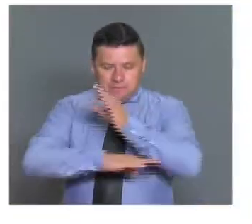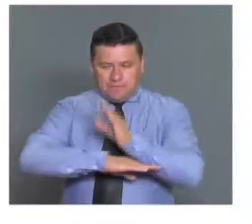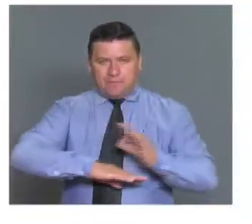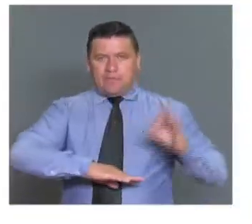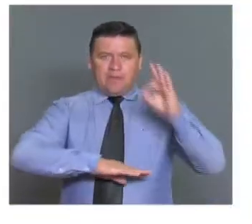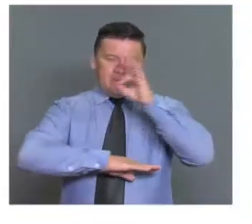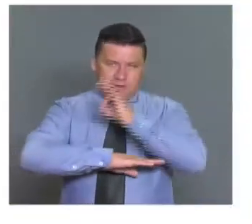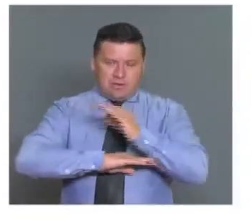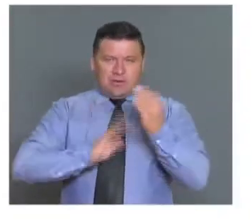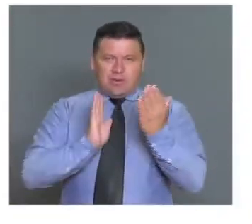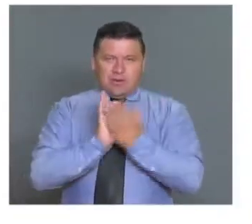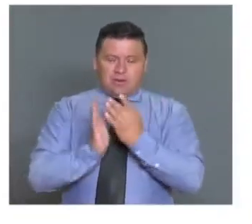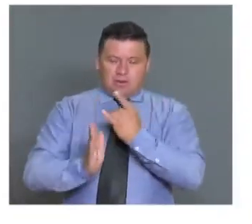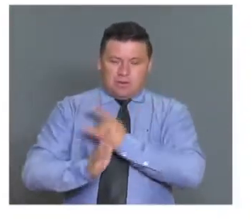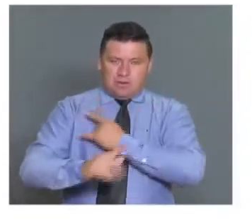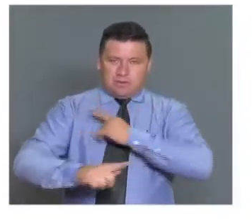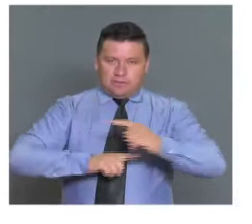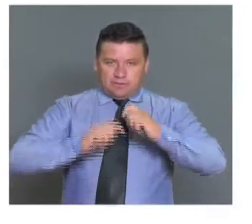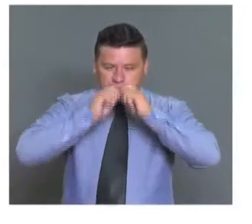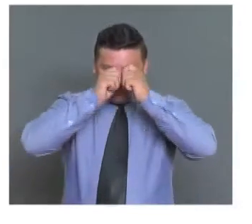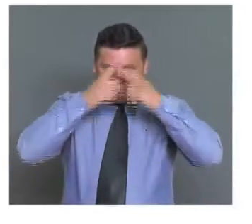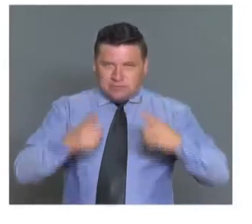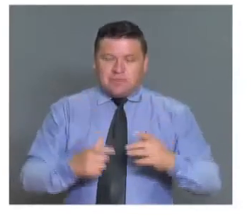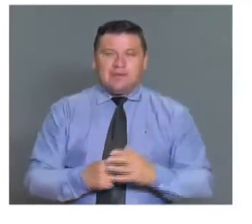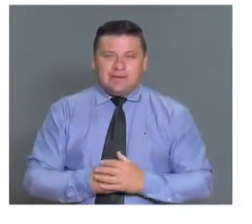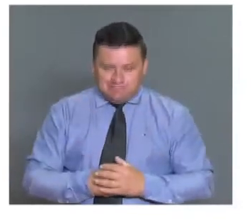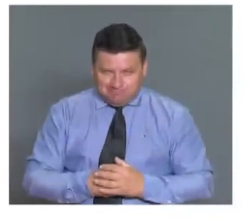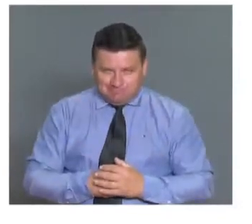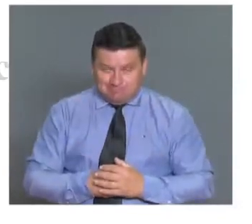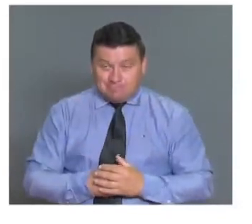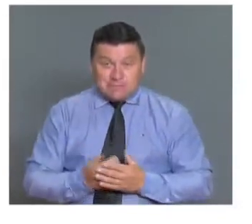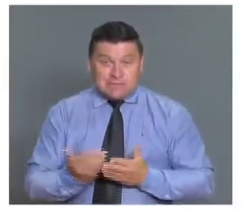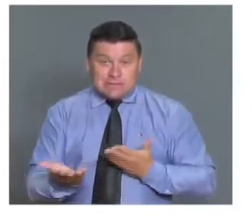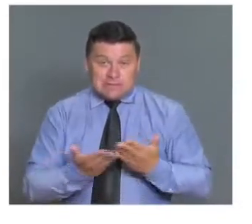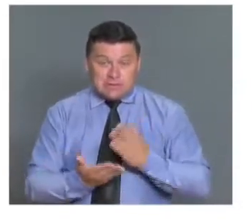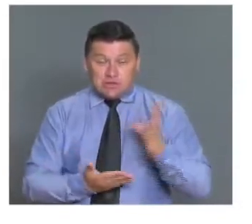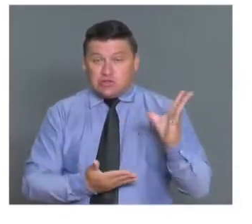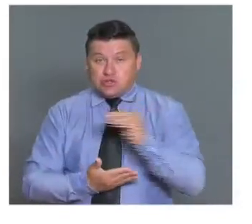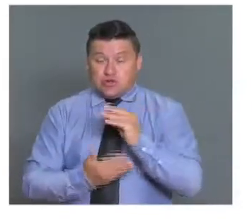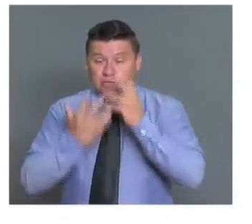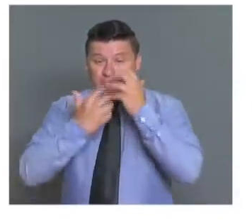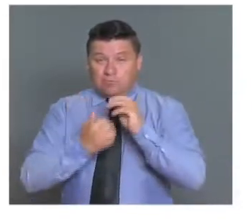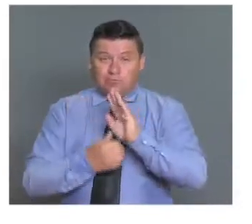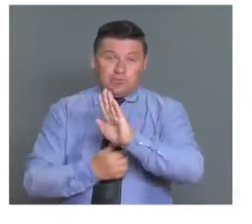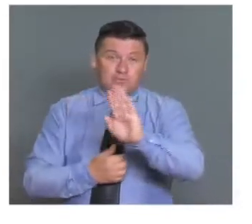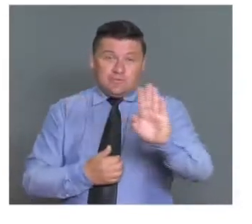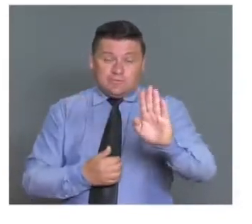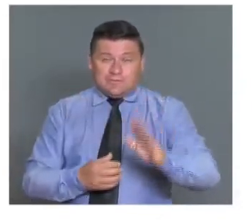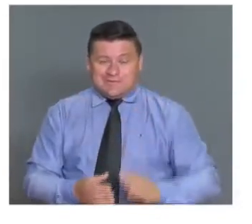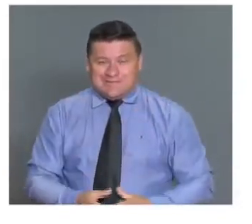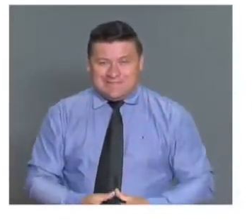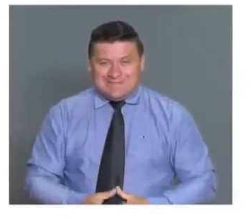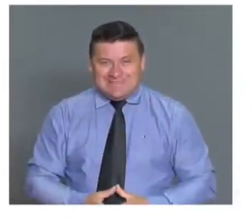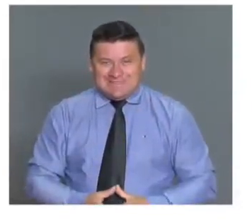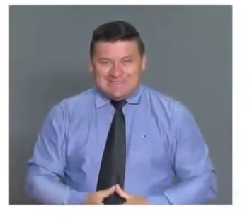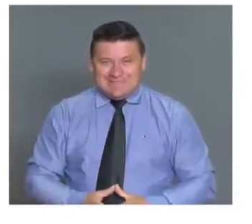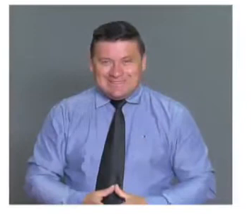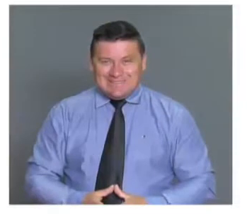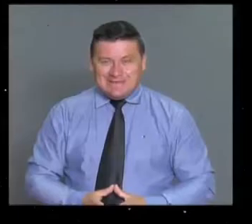ESAP, Escuela Superior de Administración Pública. El servicio público es de todos. Función